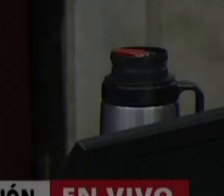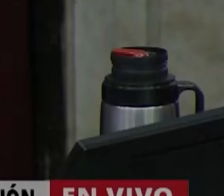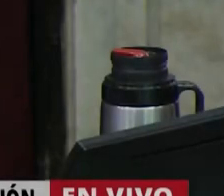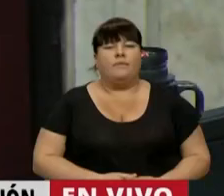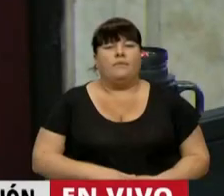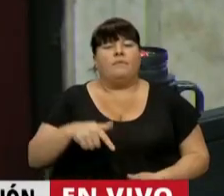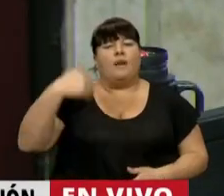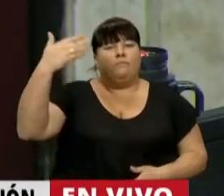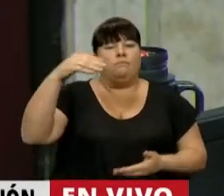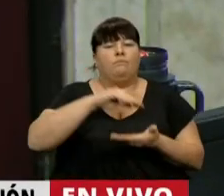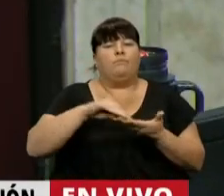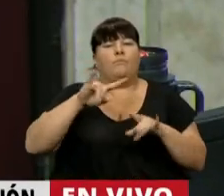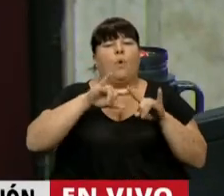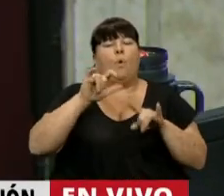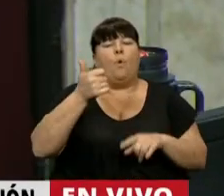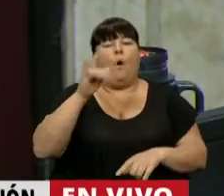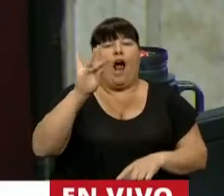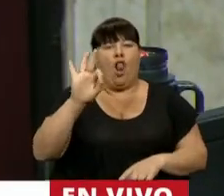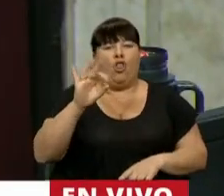En el uso de la palabra el diputado Waldo Wolf.